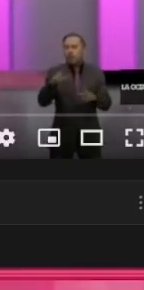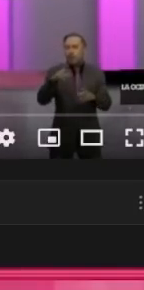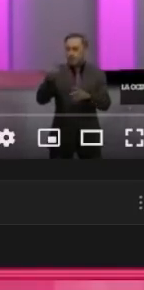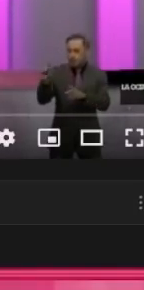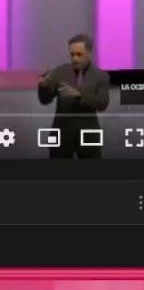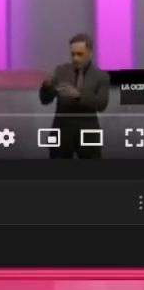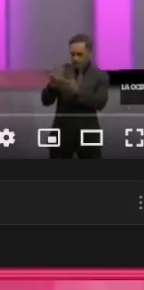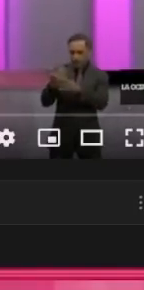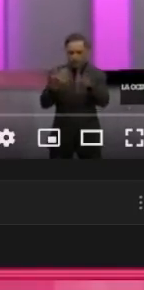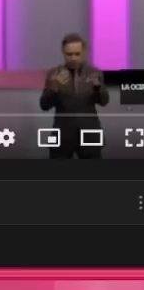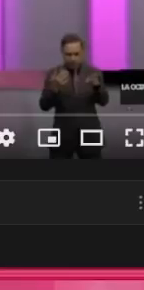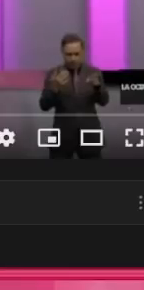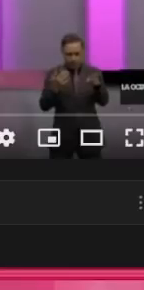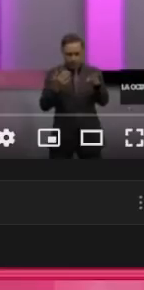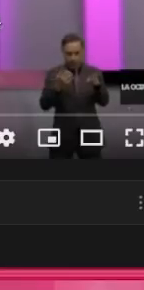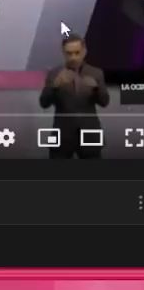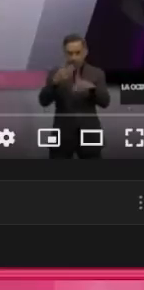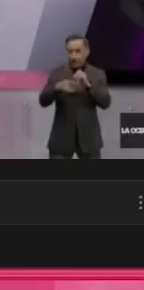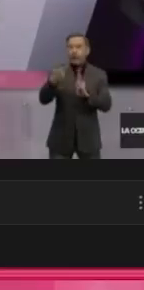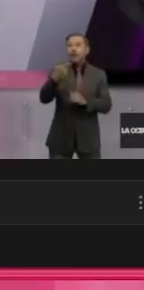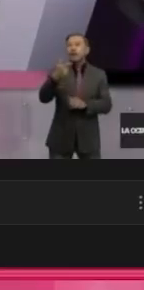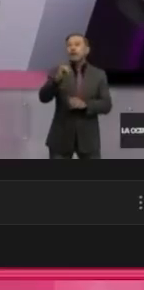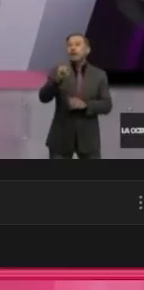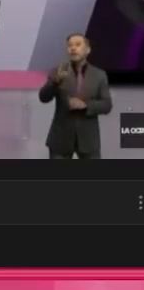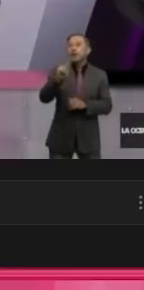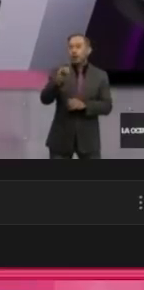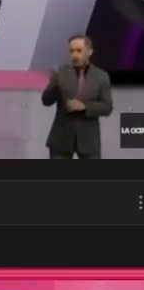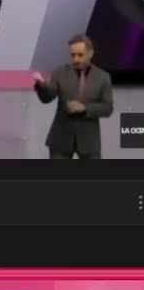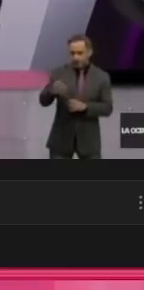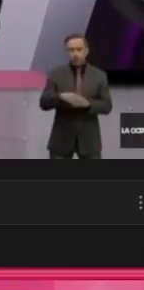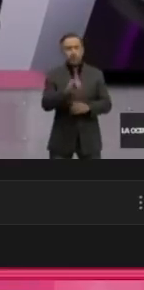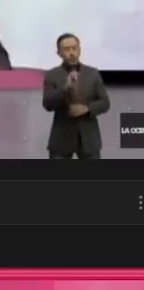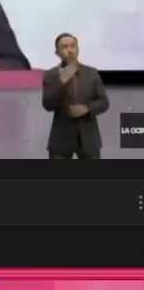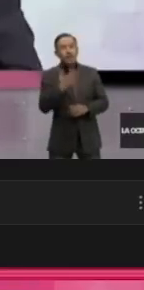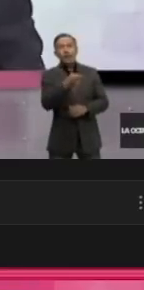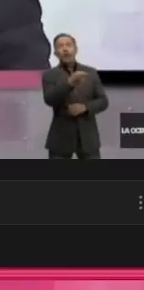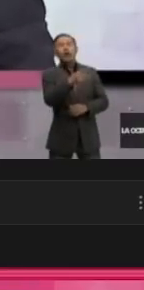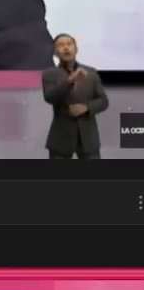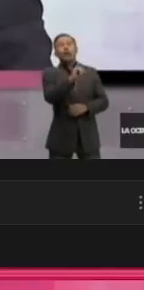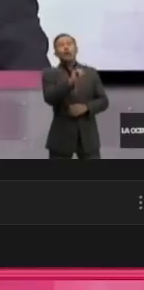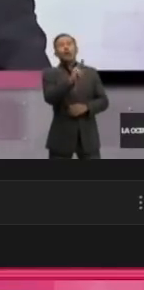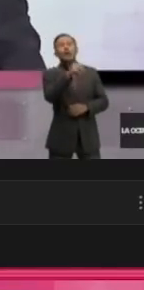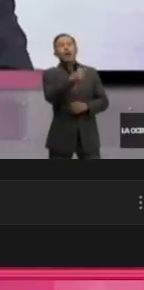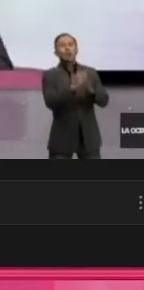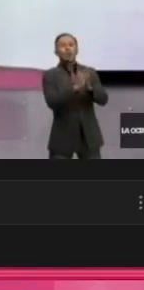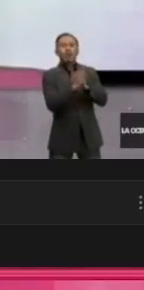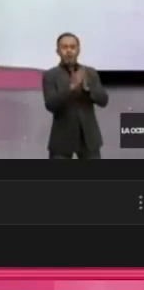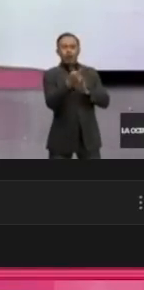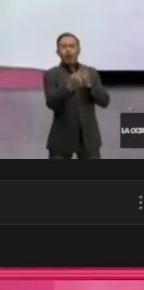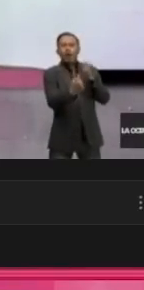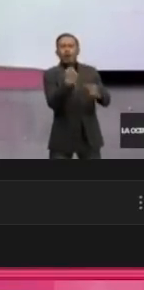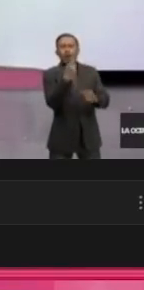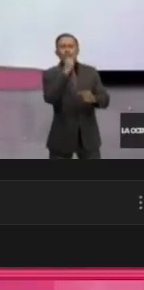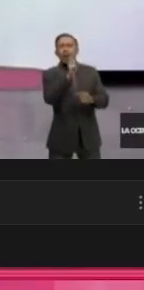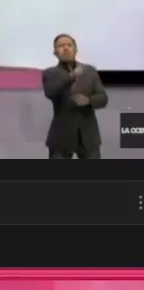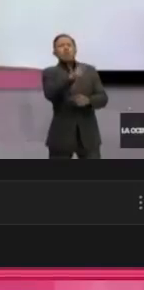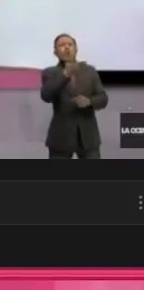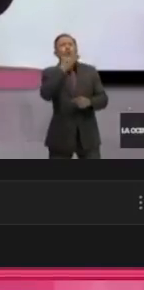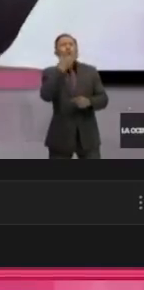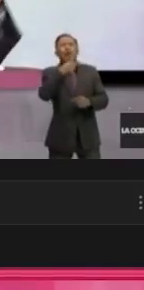Vamos, aquí regresamos contigo, Juncal, Gilberto. Sí, muy bien. Yo verdaderamente le pido a Julián que no use ese tipo de expresiones calificativas muy de los